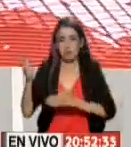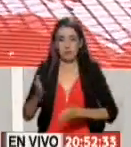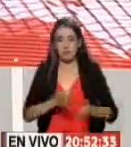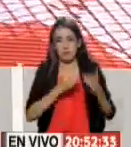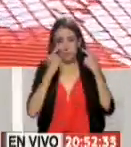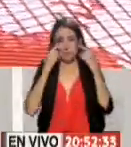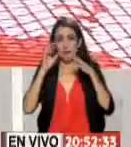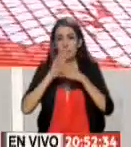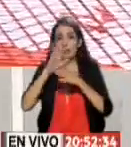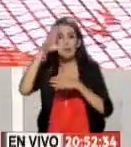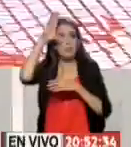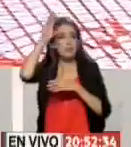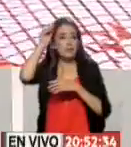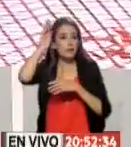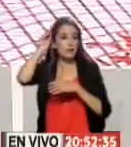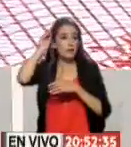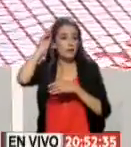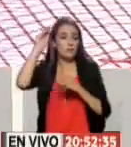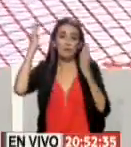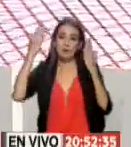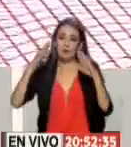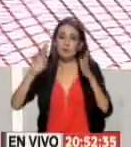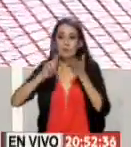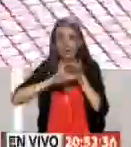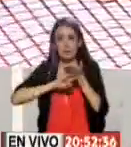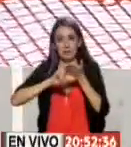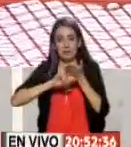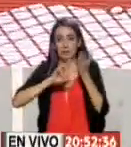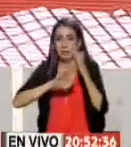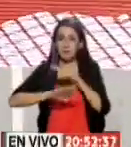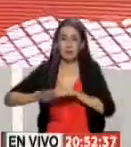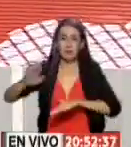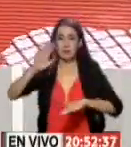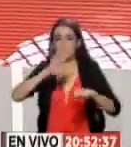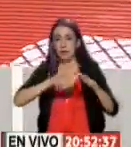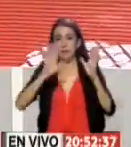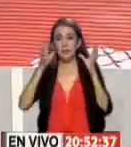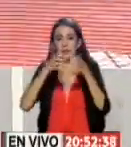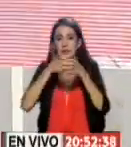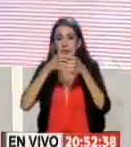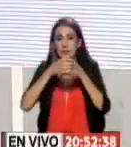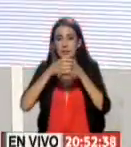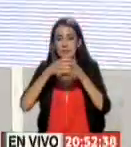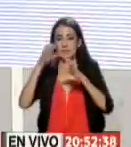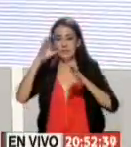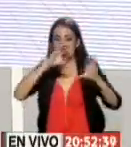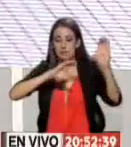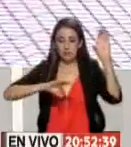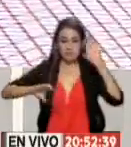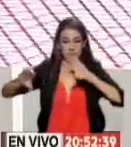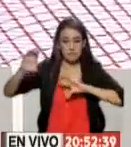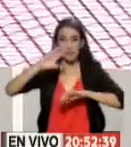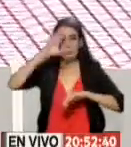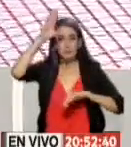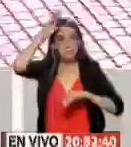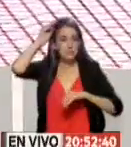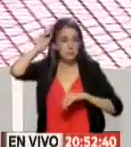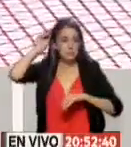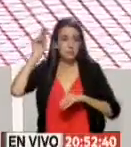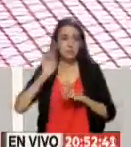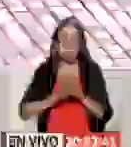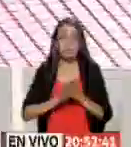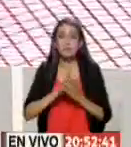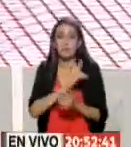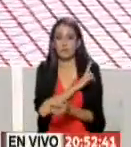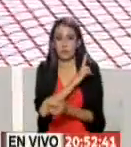Descentralizado de Riobamba. El evento de este año reunirá en un solo lugar la Conferencia Científica de la Universidad Nacional de Chimborazo, UNACH, y